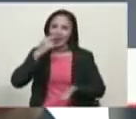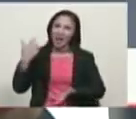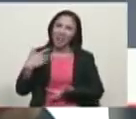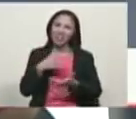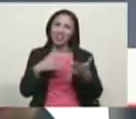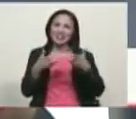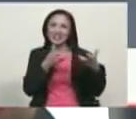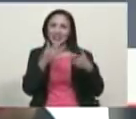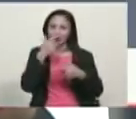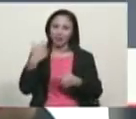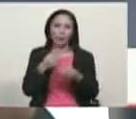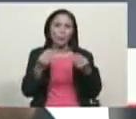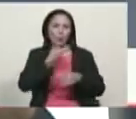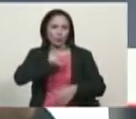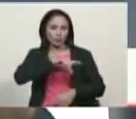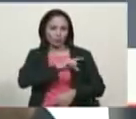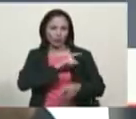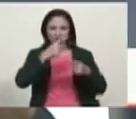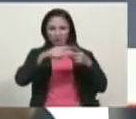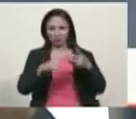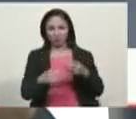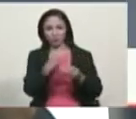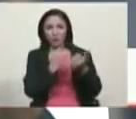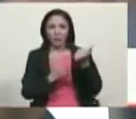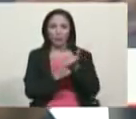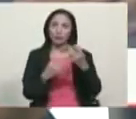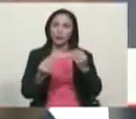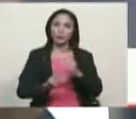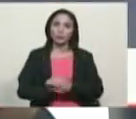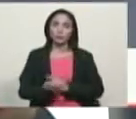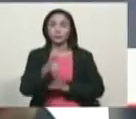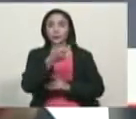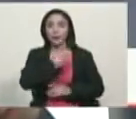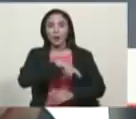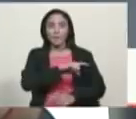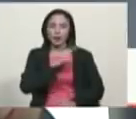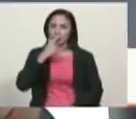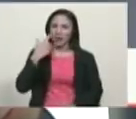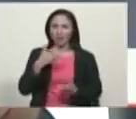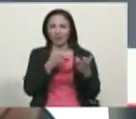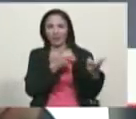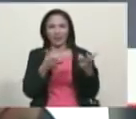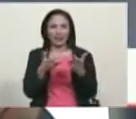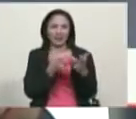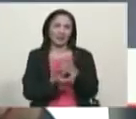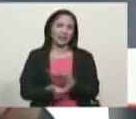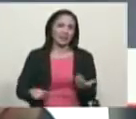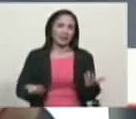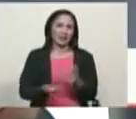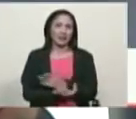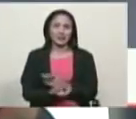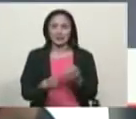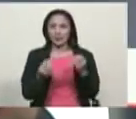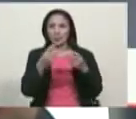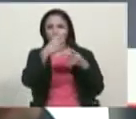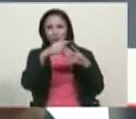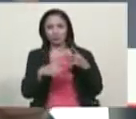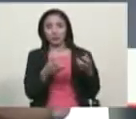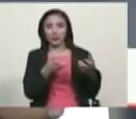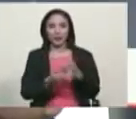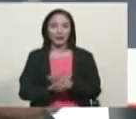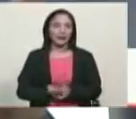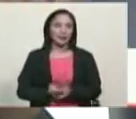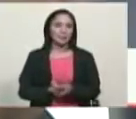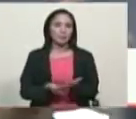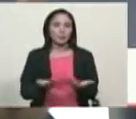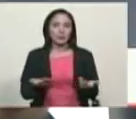son muchas cosas. Y España, lo hablaban antes, ¿no?, de la guerra irregular, la guerra híbrida, la